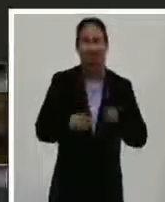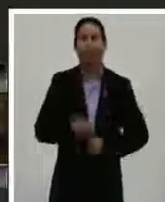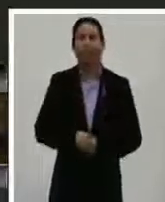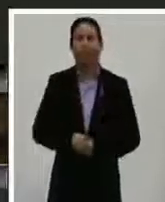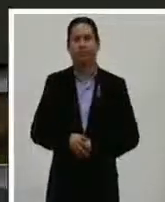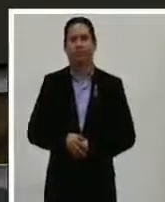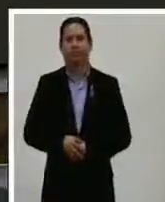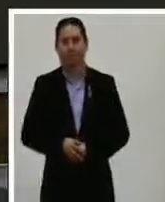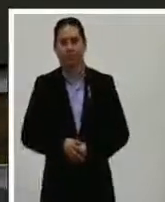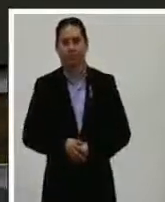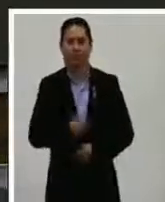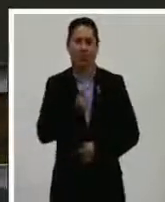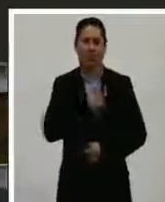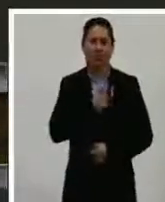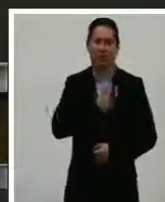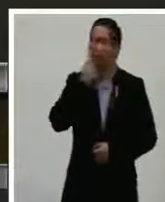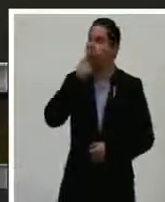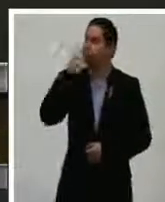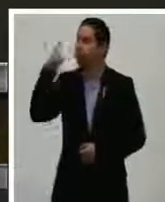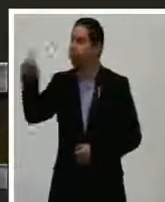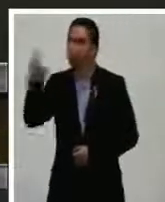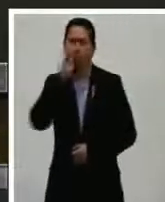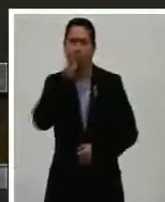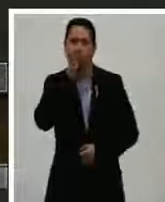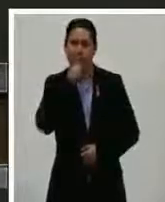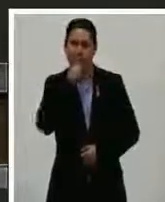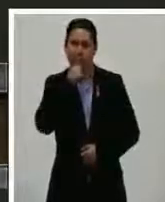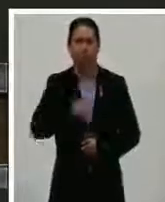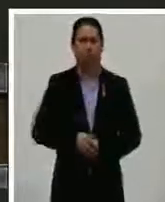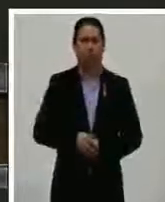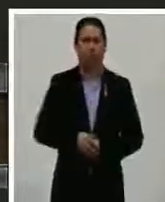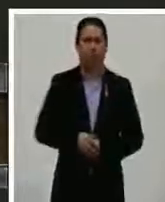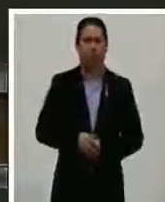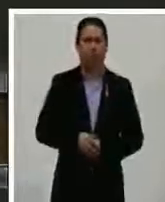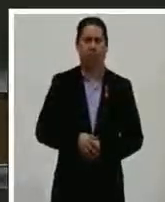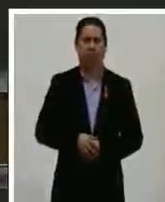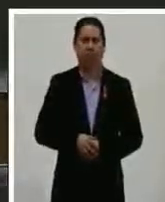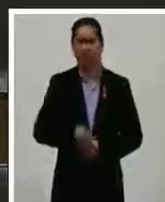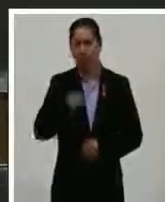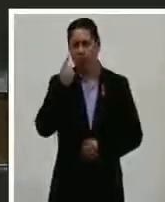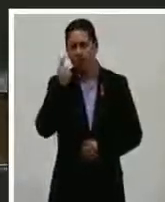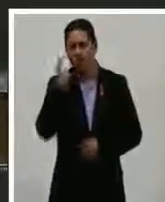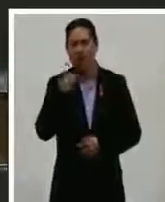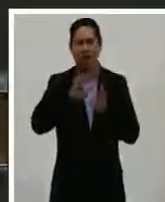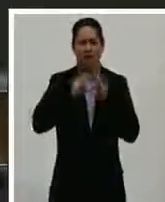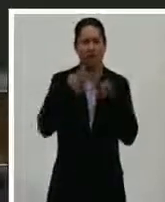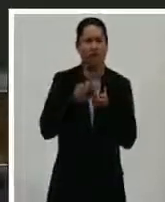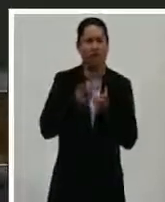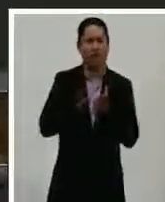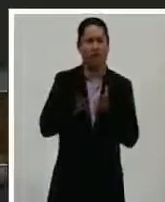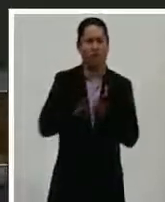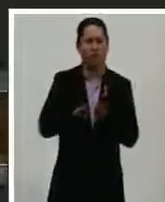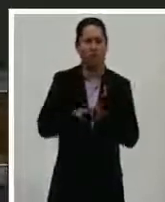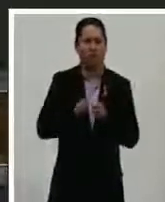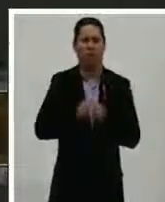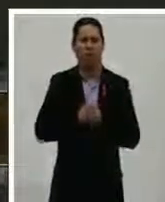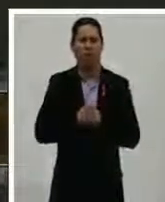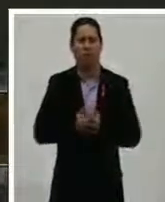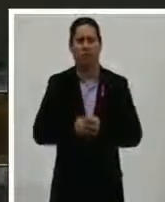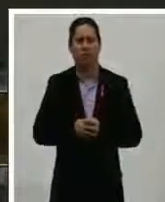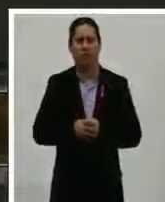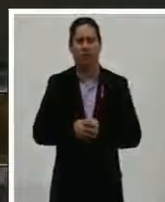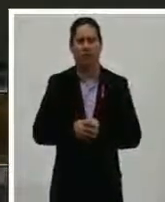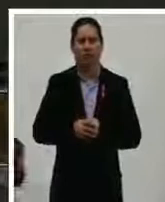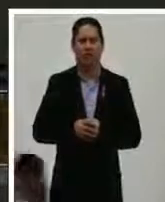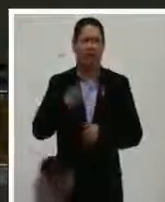qué vas a ir y vas a denunciar ante la fiscalía de la república sino que también hay un procedimiento que se lleva a través de